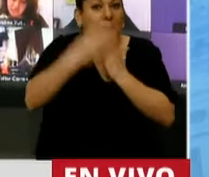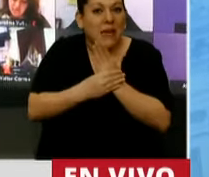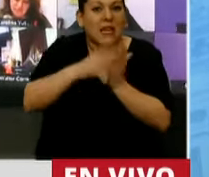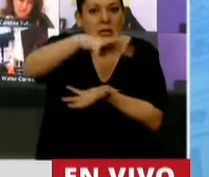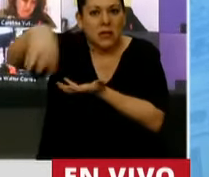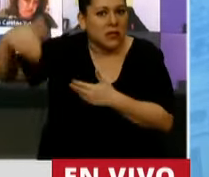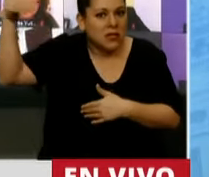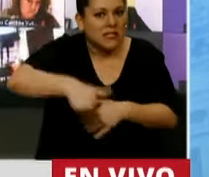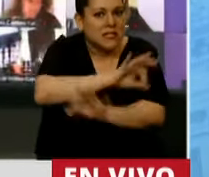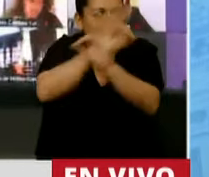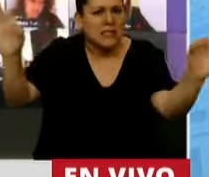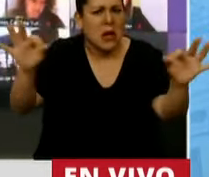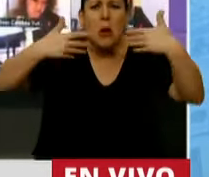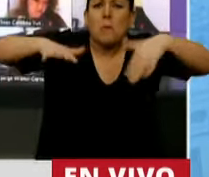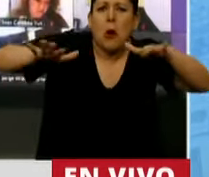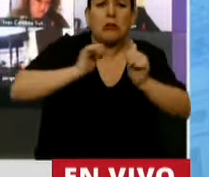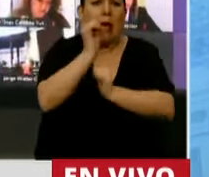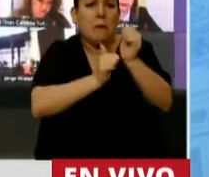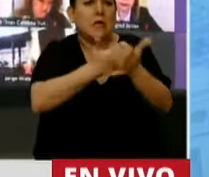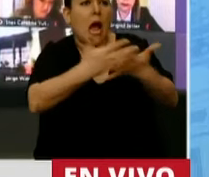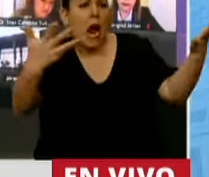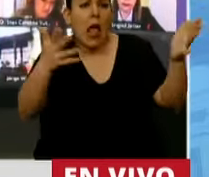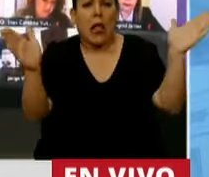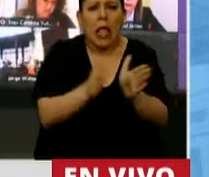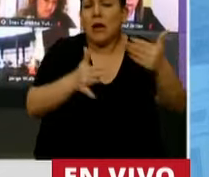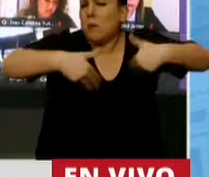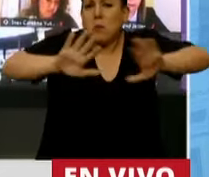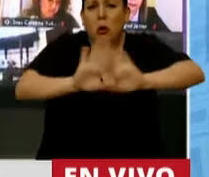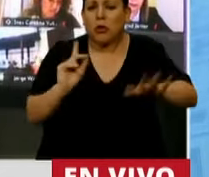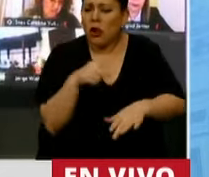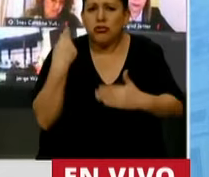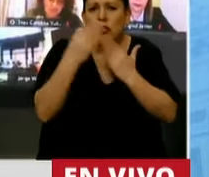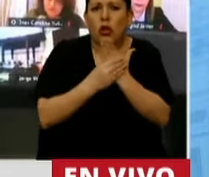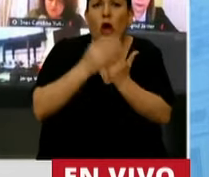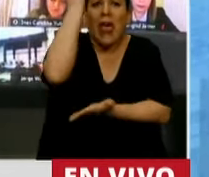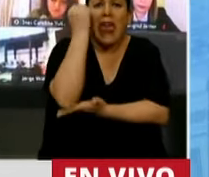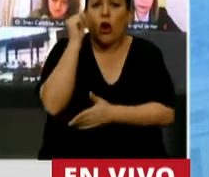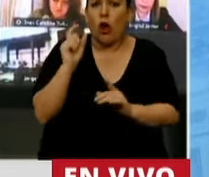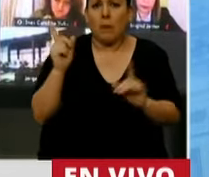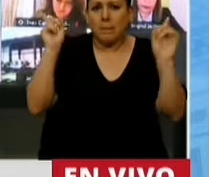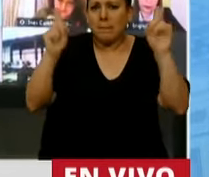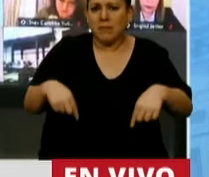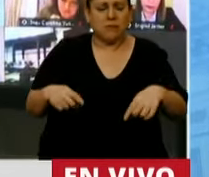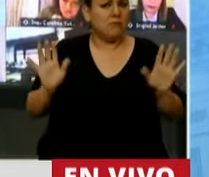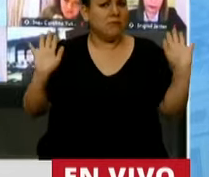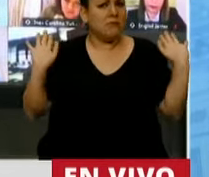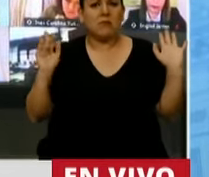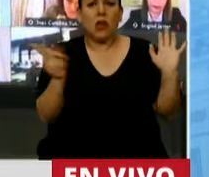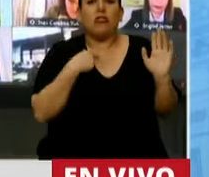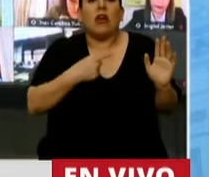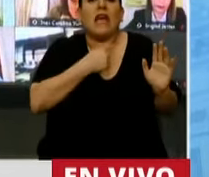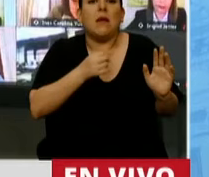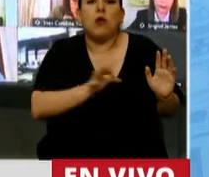micro. No importa lo macro, no venimos a debatir, no somos economistas. Venimos a debatir la distribución de